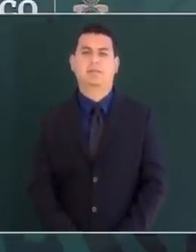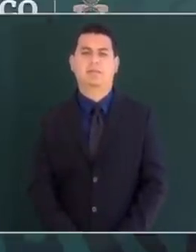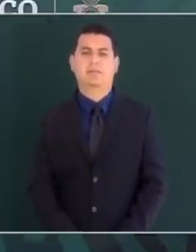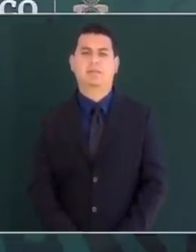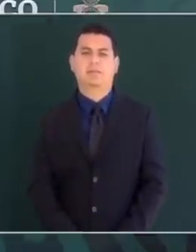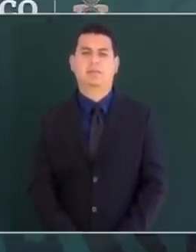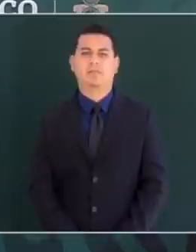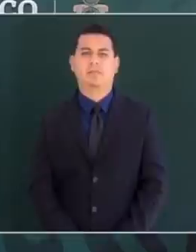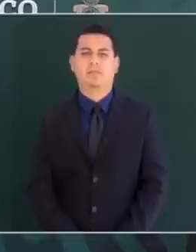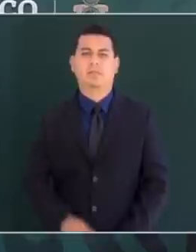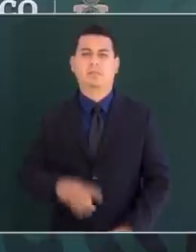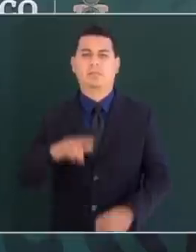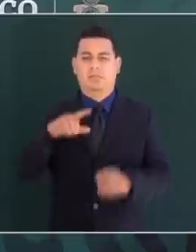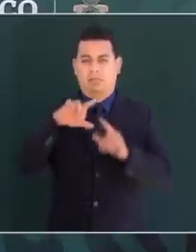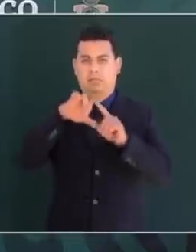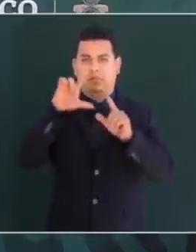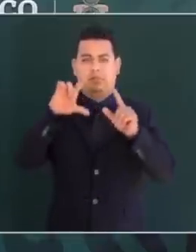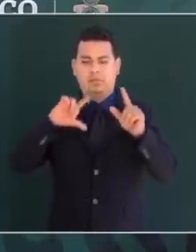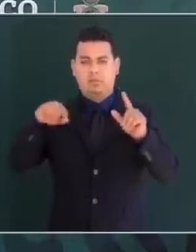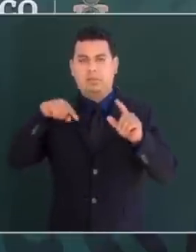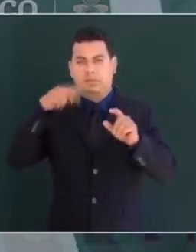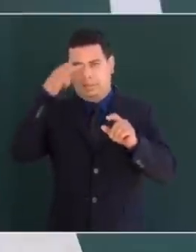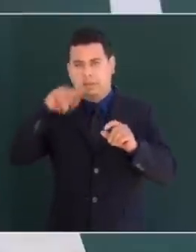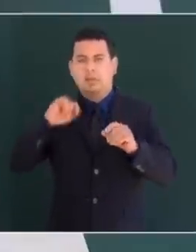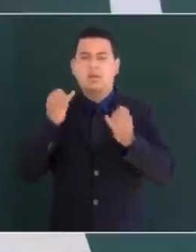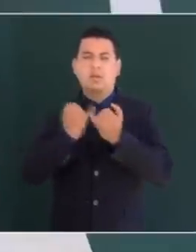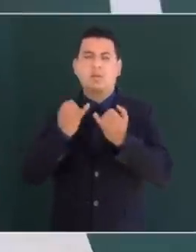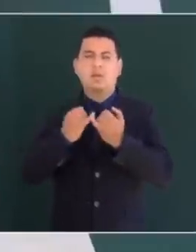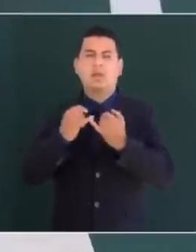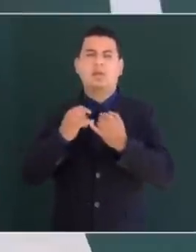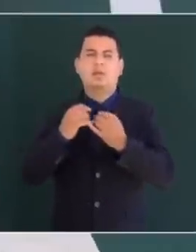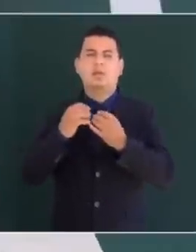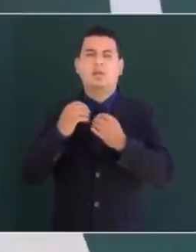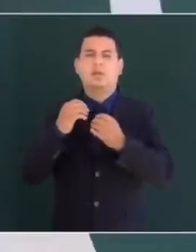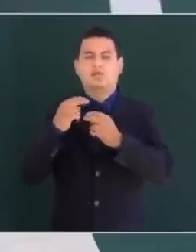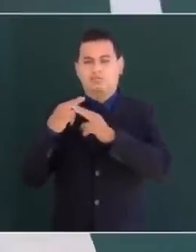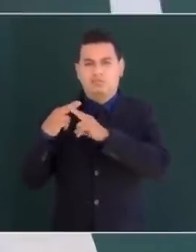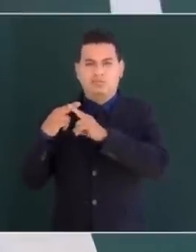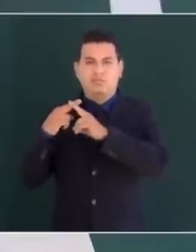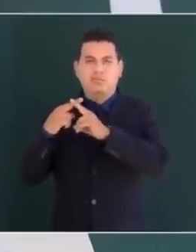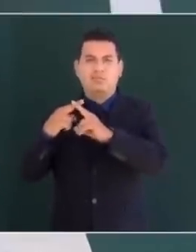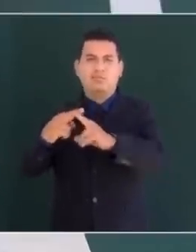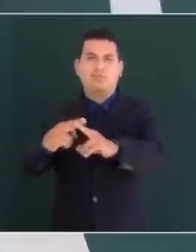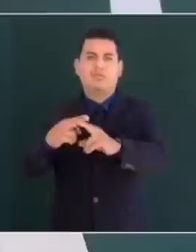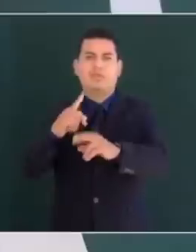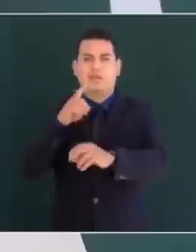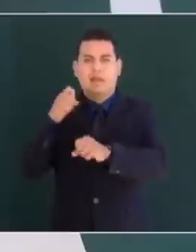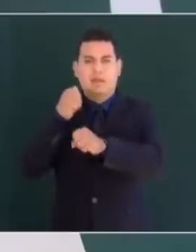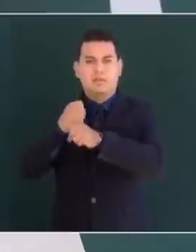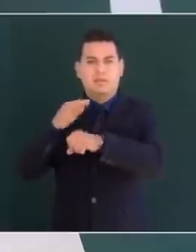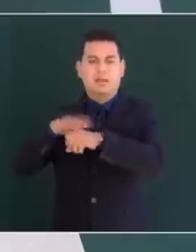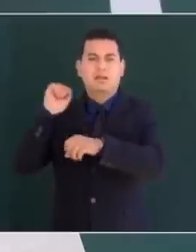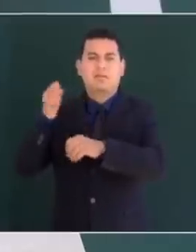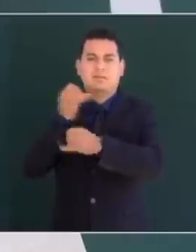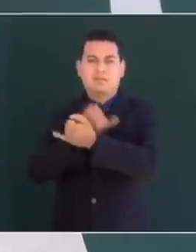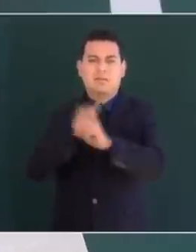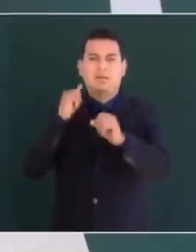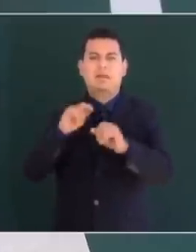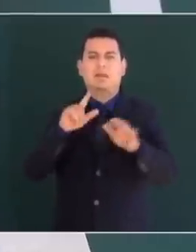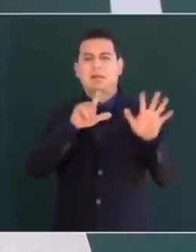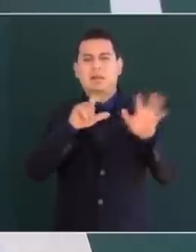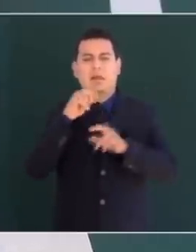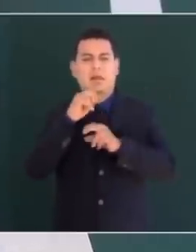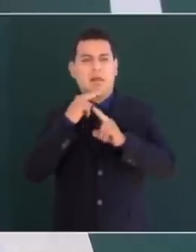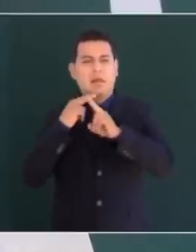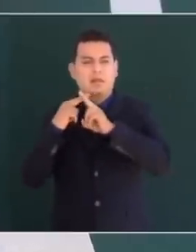también está celebrando el bicentenario de la independencia de México este año y el 700